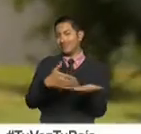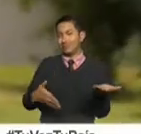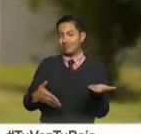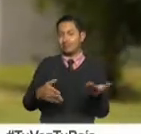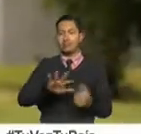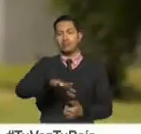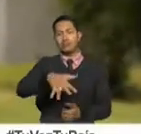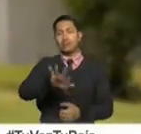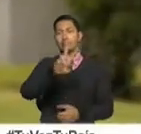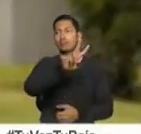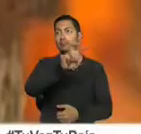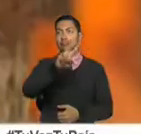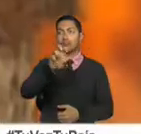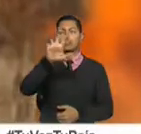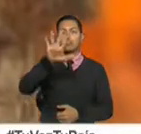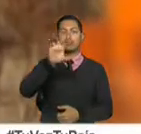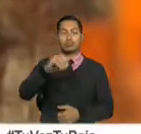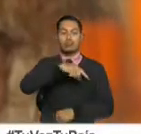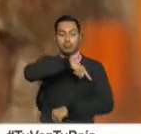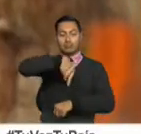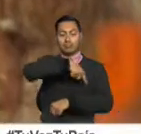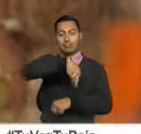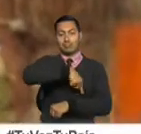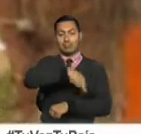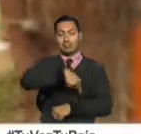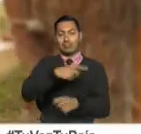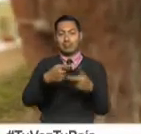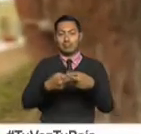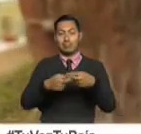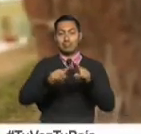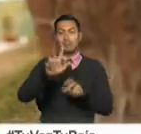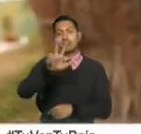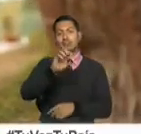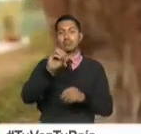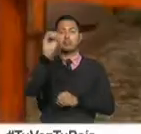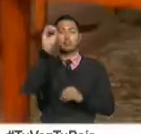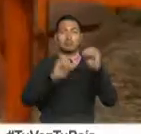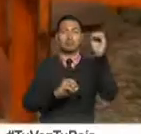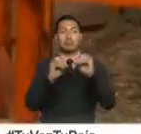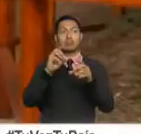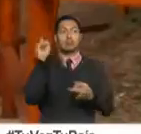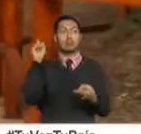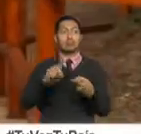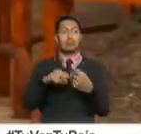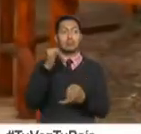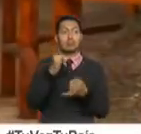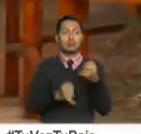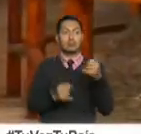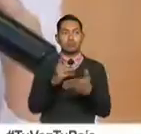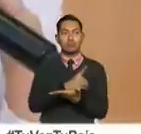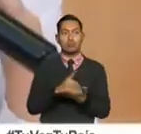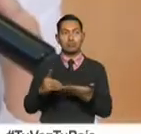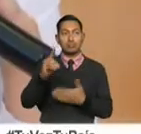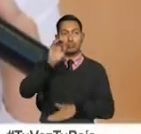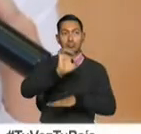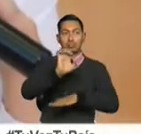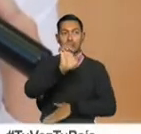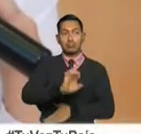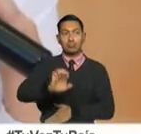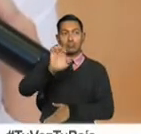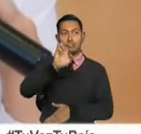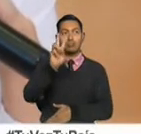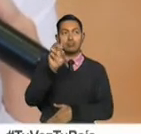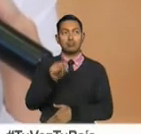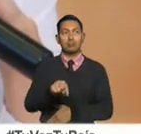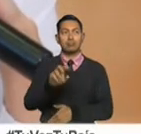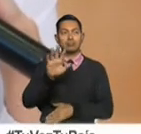de 250 horas, que se impartirán desde el 30 de octubre hasta la última semana de enero de 2018. Lo interesante de